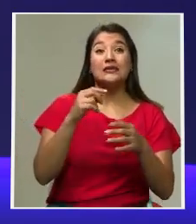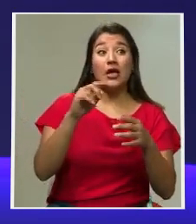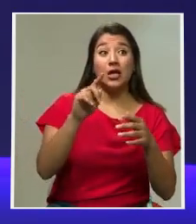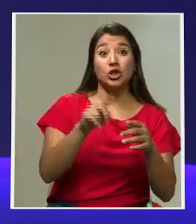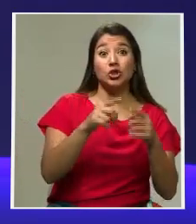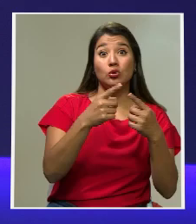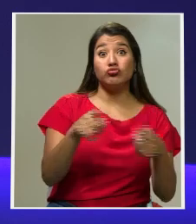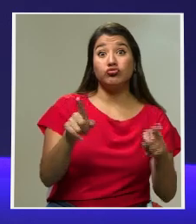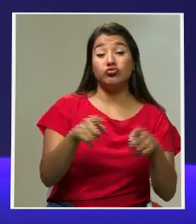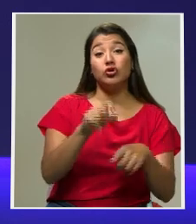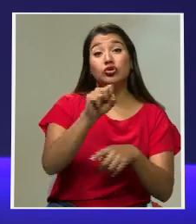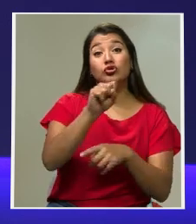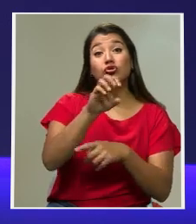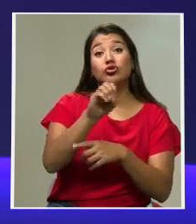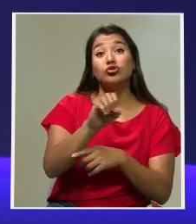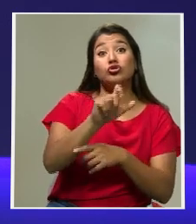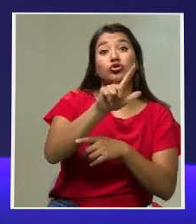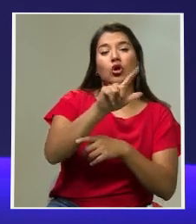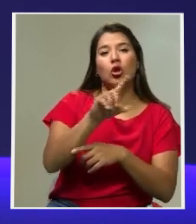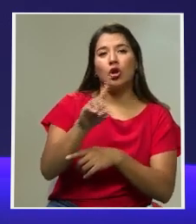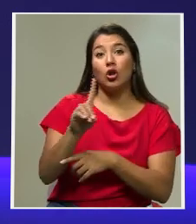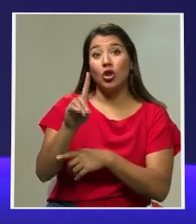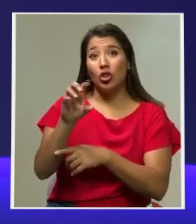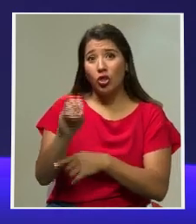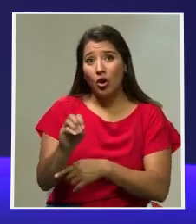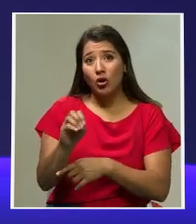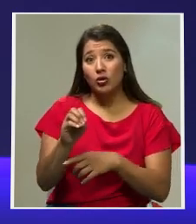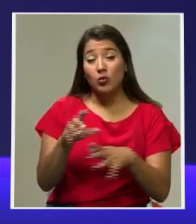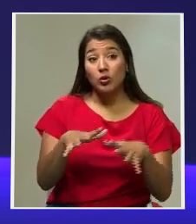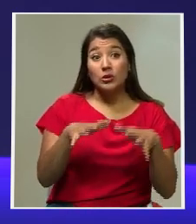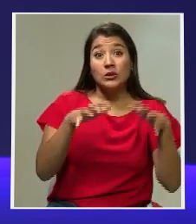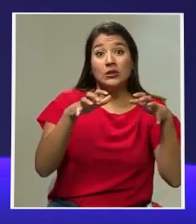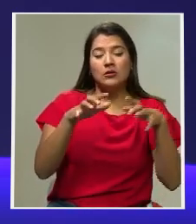de tensión y luego lo aterriza.